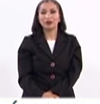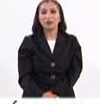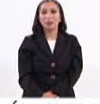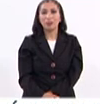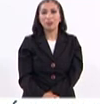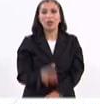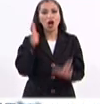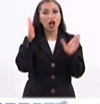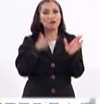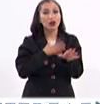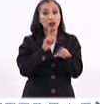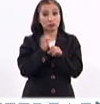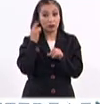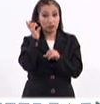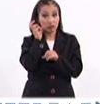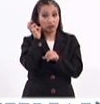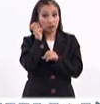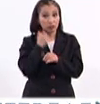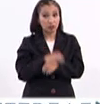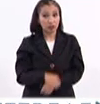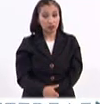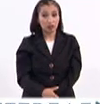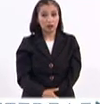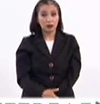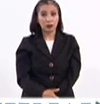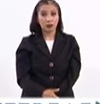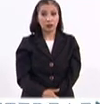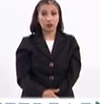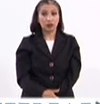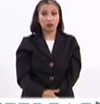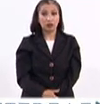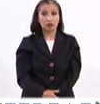Hola, buenos Hola, días. muy buenos días, ¿nos escuchan?